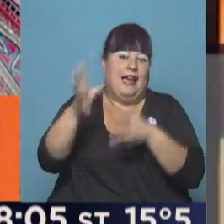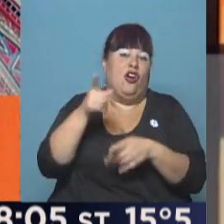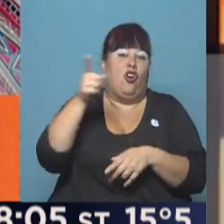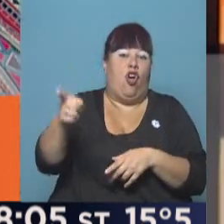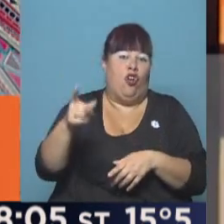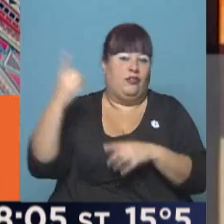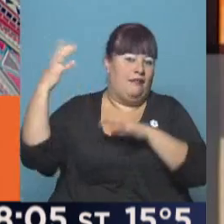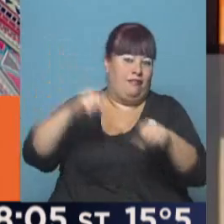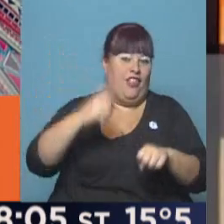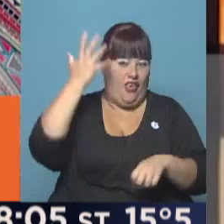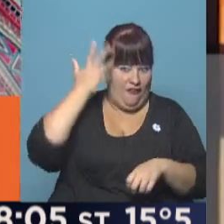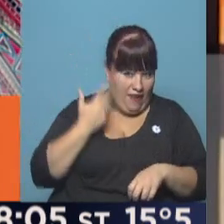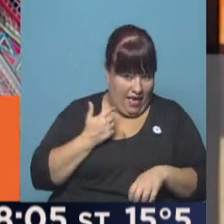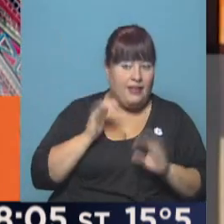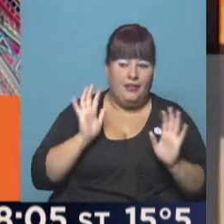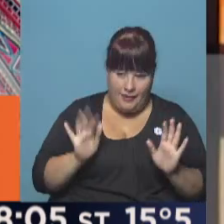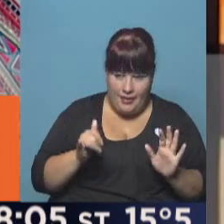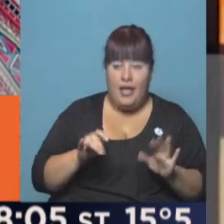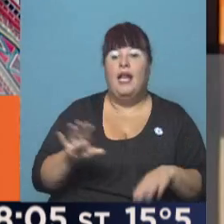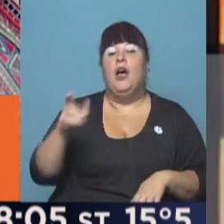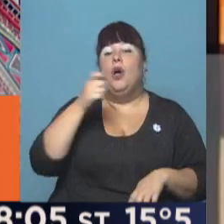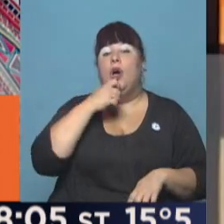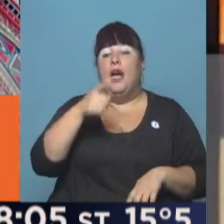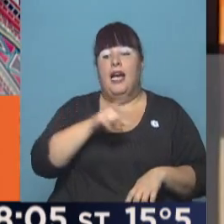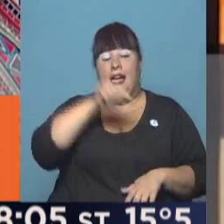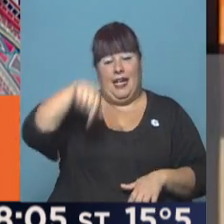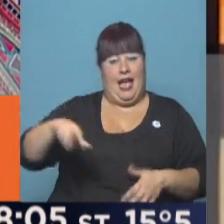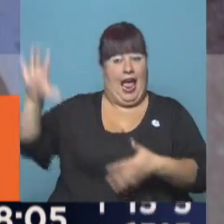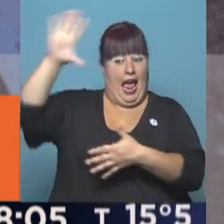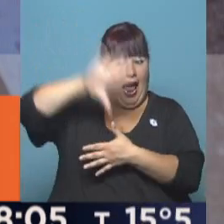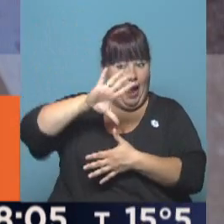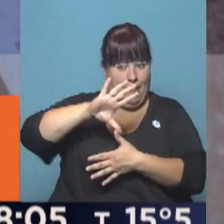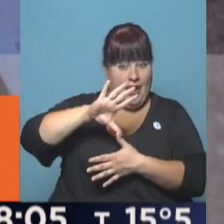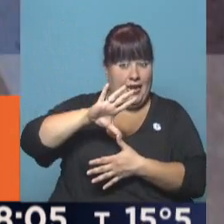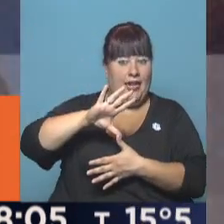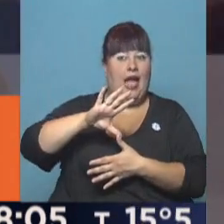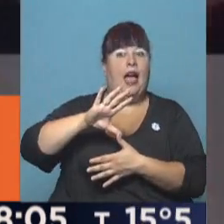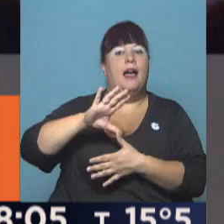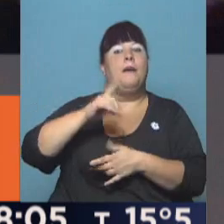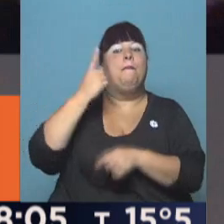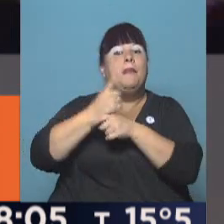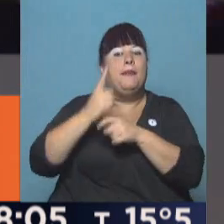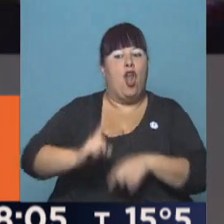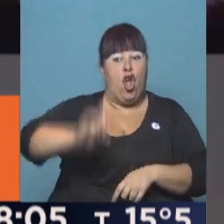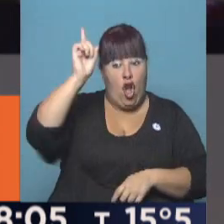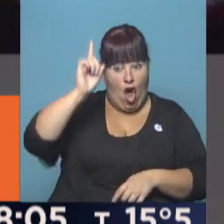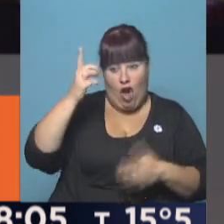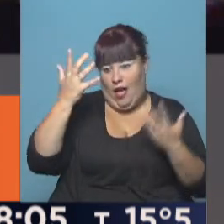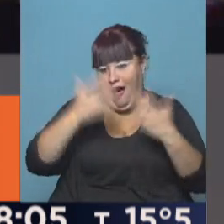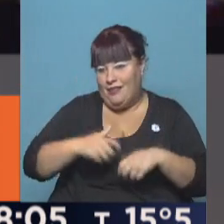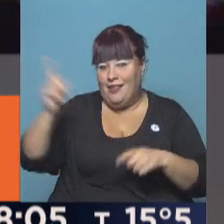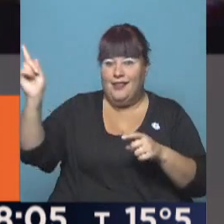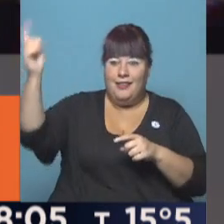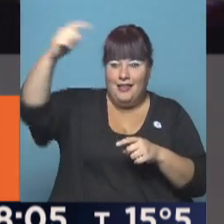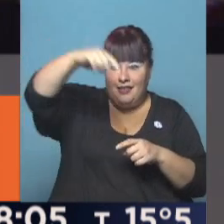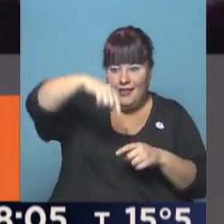la conquista francesa, ¿no? Claro. Cuando llega a América, empieza por el norte, por razones obvias,